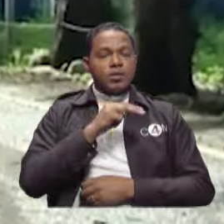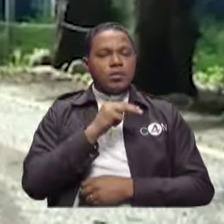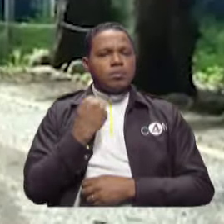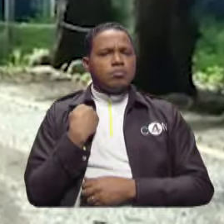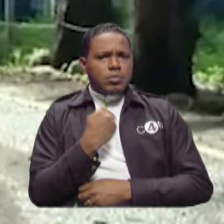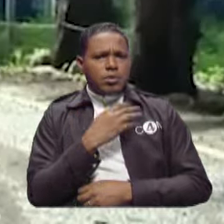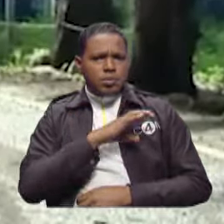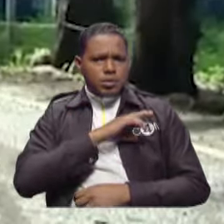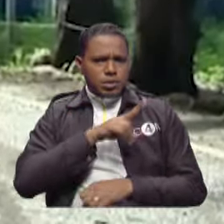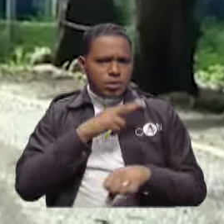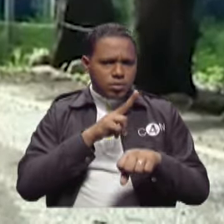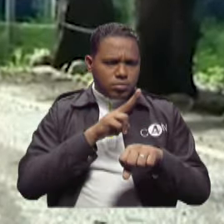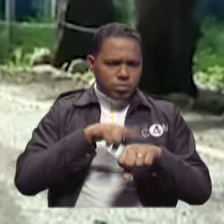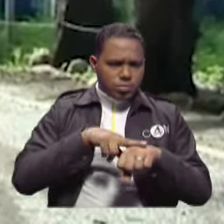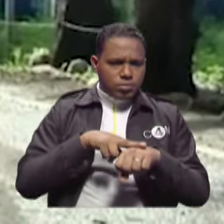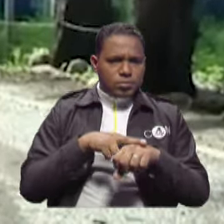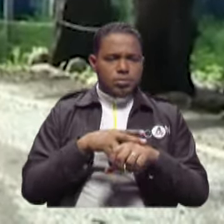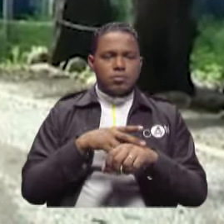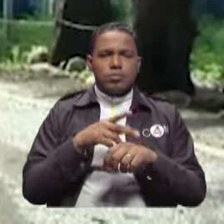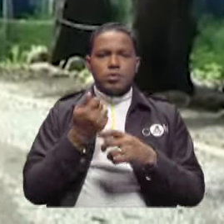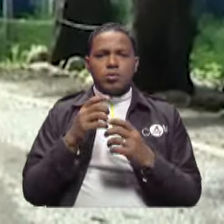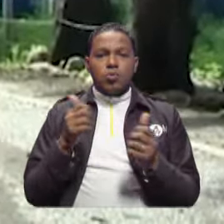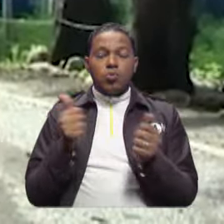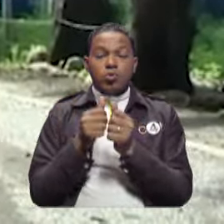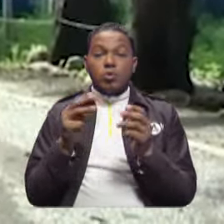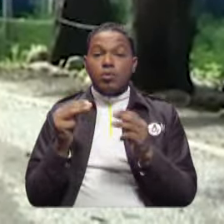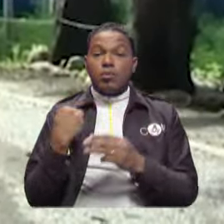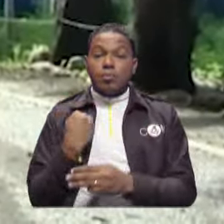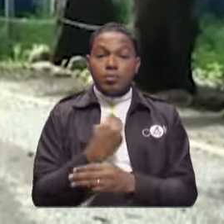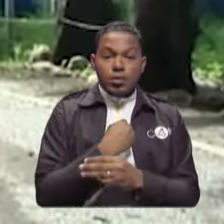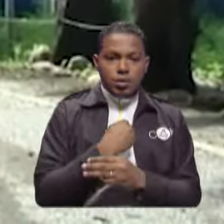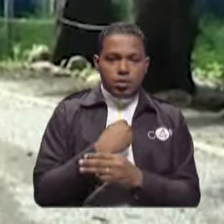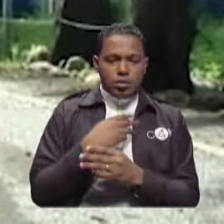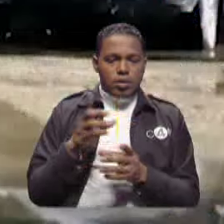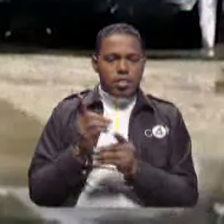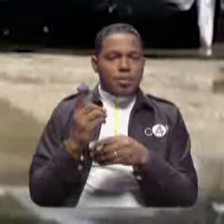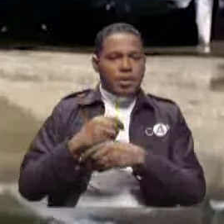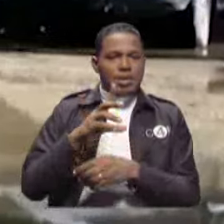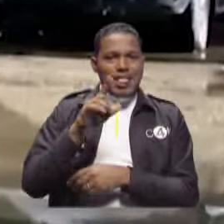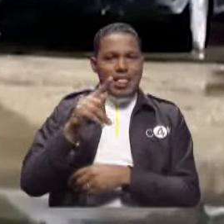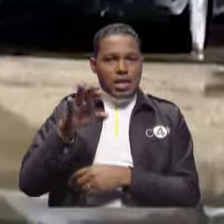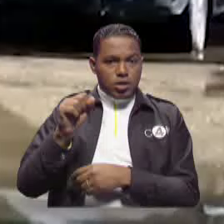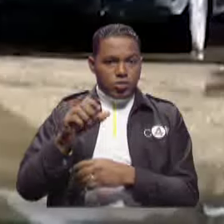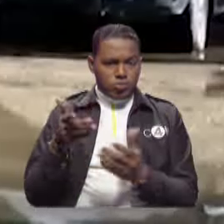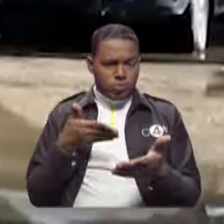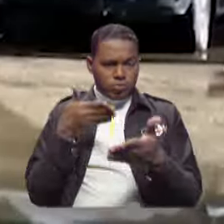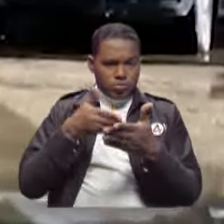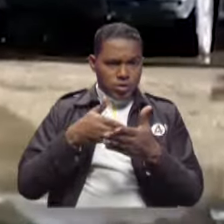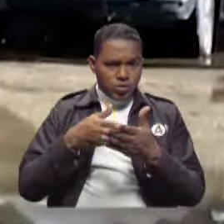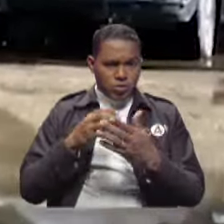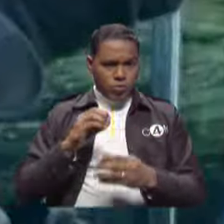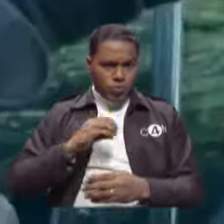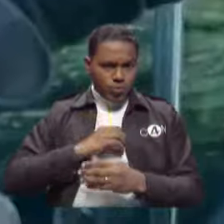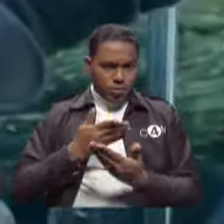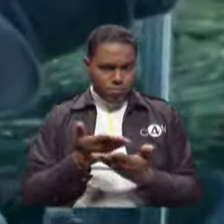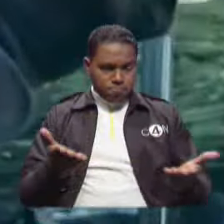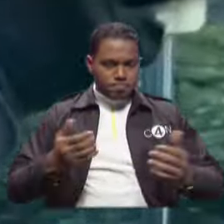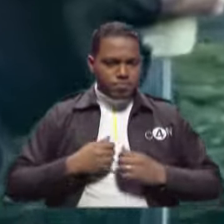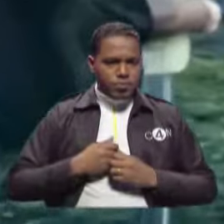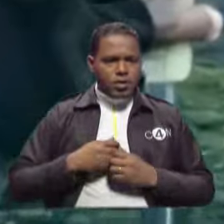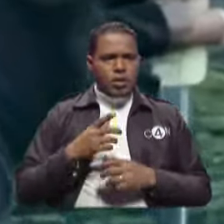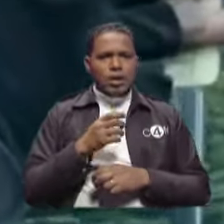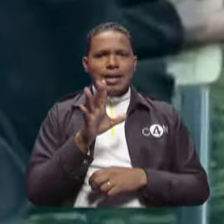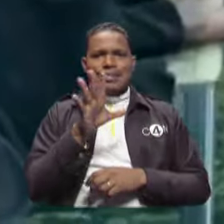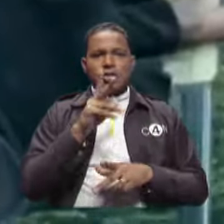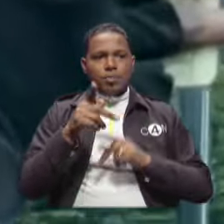Preventiva, conjuntamente con miembros del Departamento de Delitos contra la Propiedad, apresaron a 5 personas mediante órdenes de arresto,